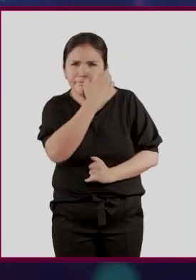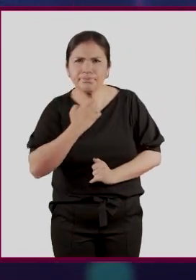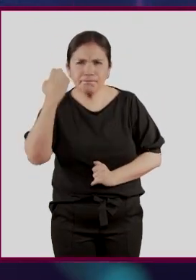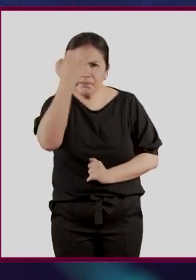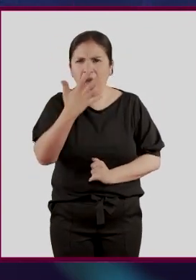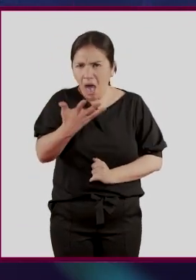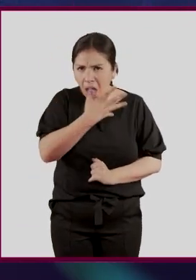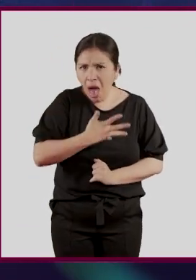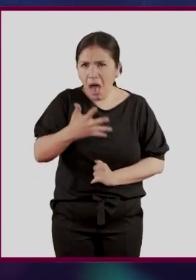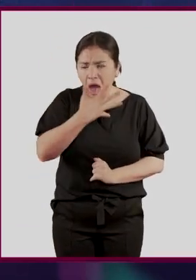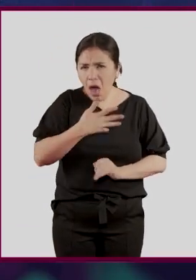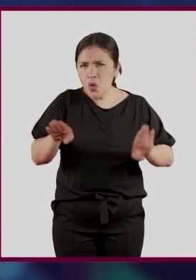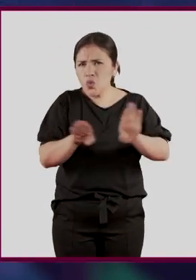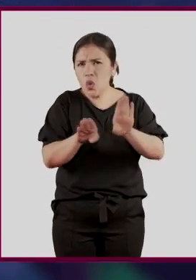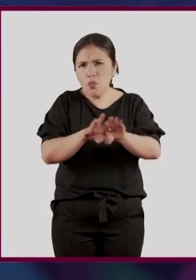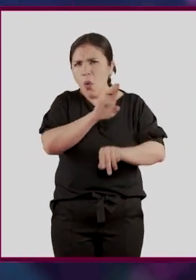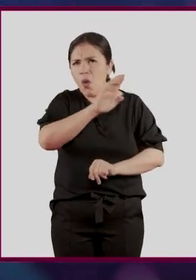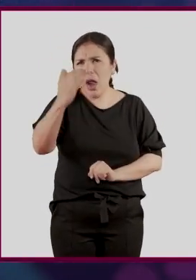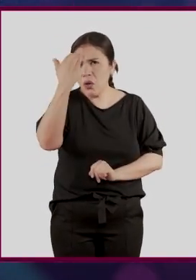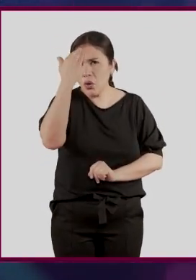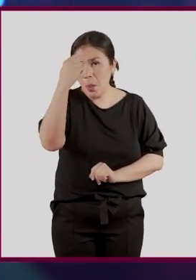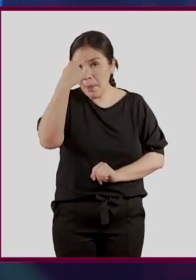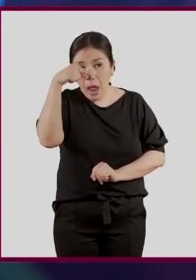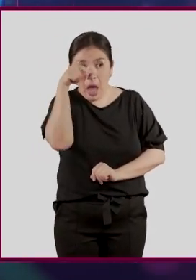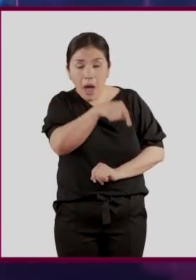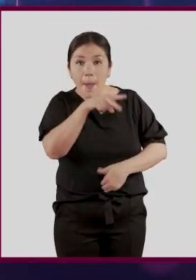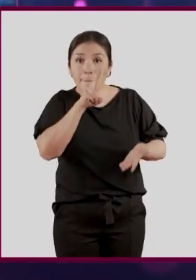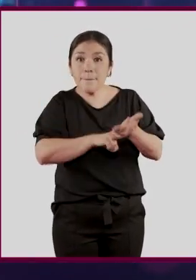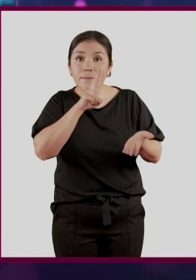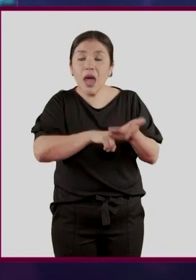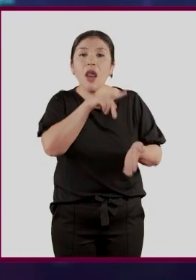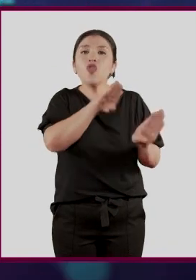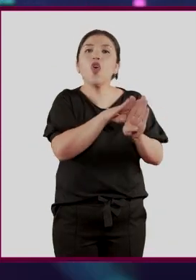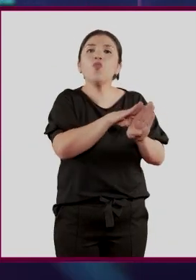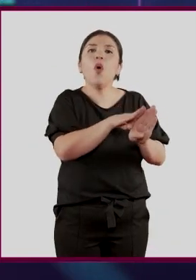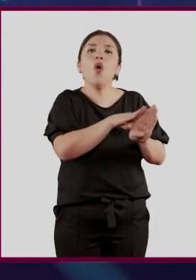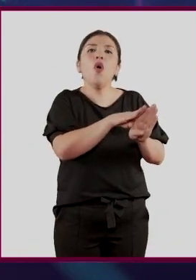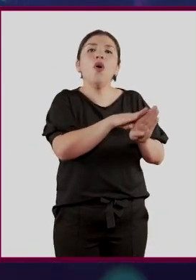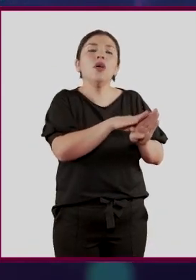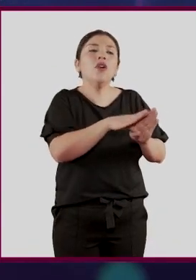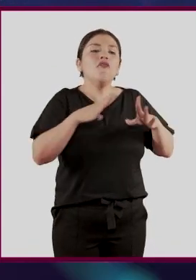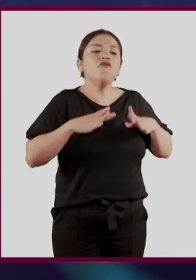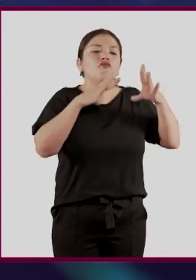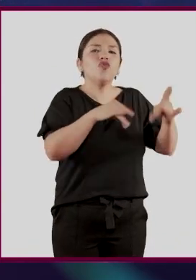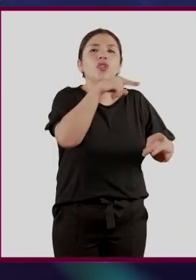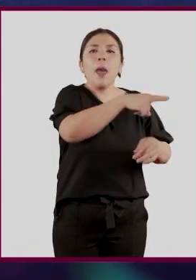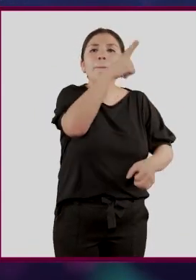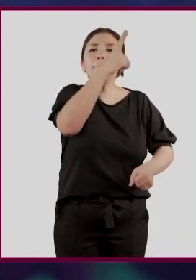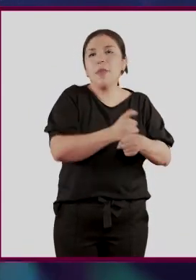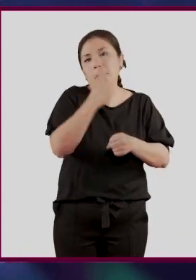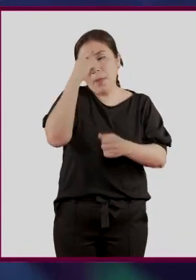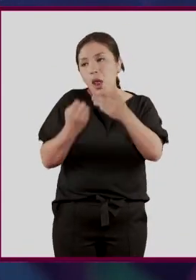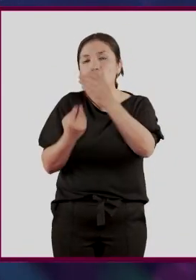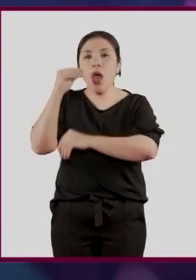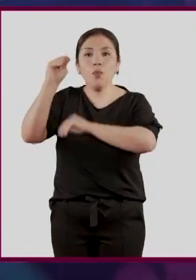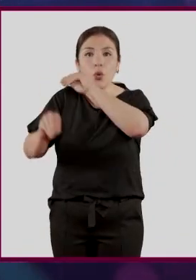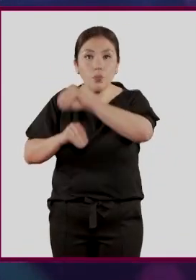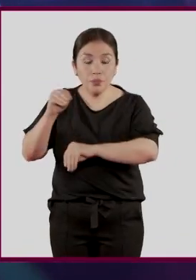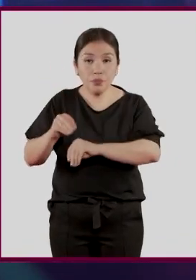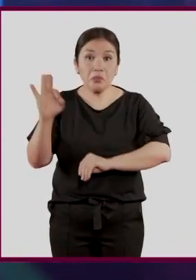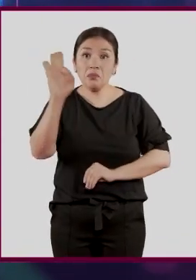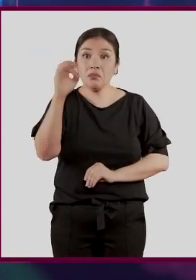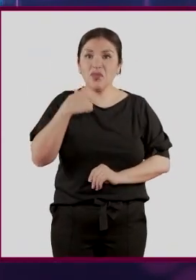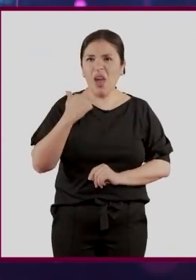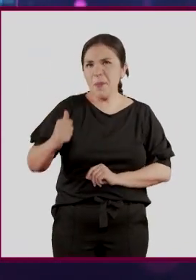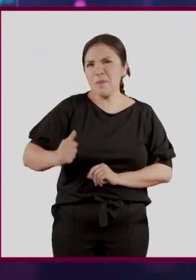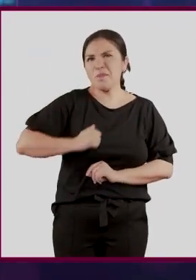si existe reconocimiento a la obra que dio pie al material de nueva creación. Si